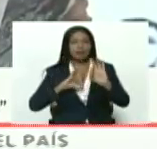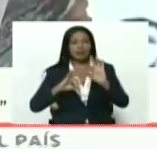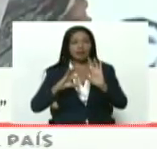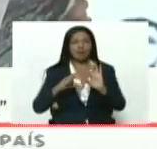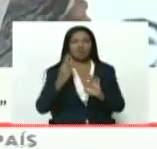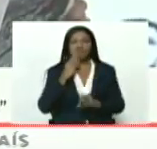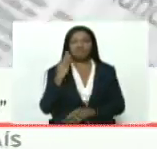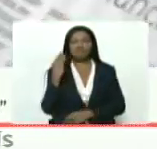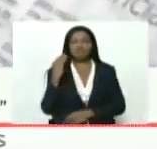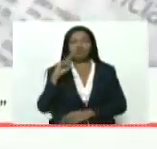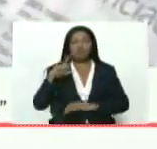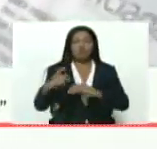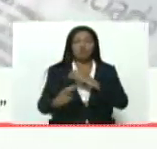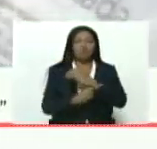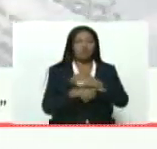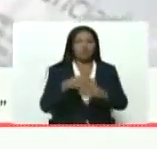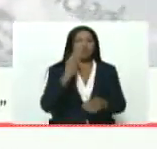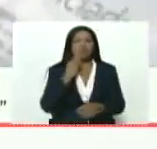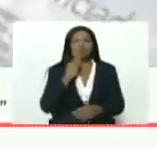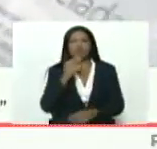guaidotada anunciada.